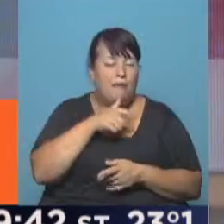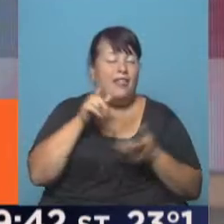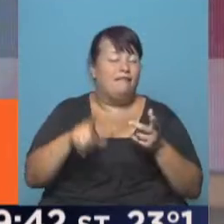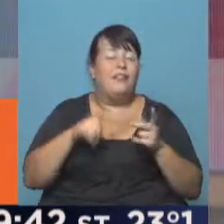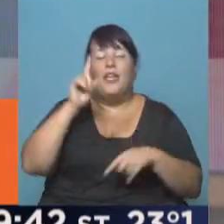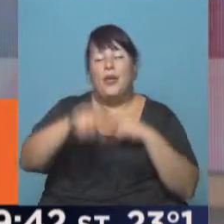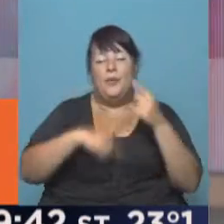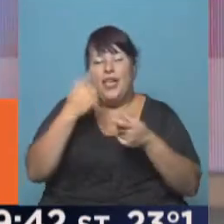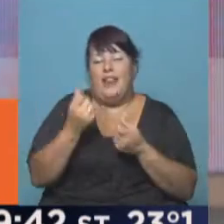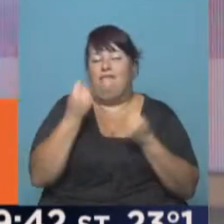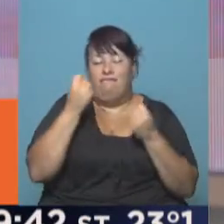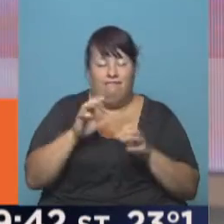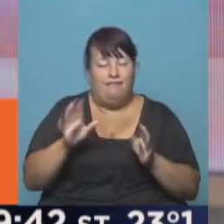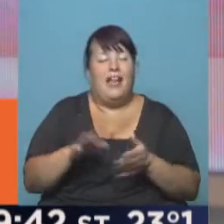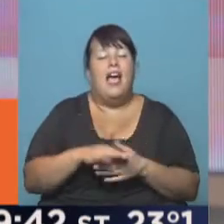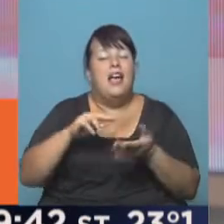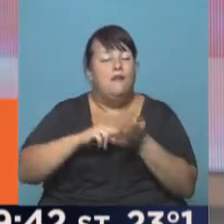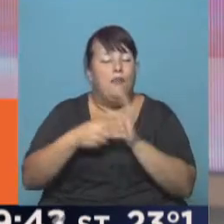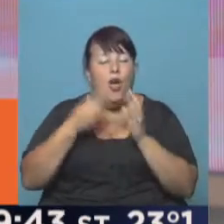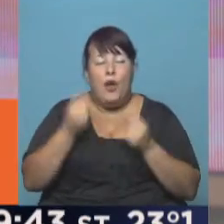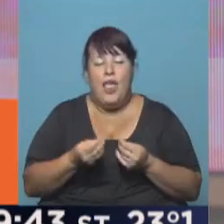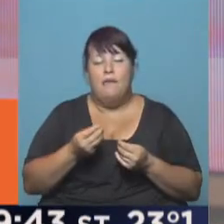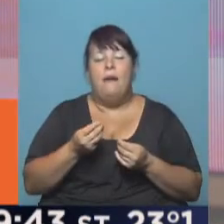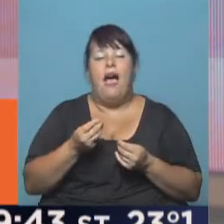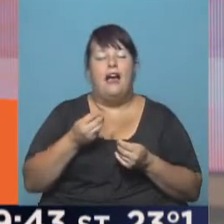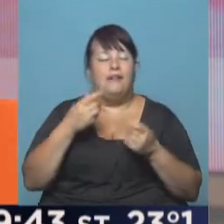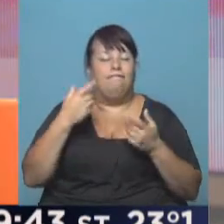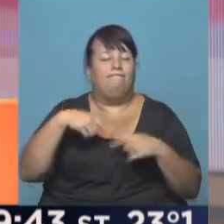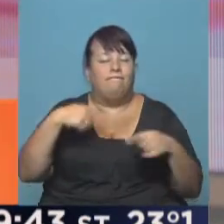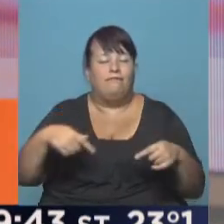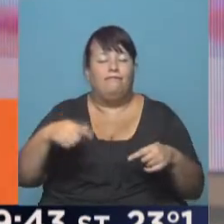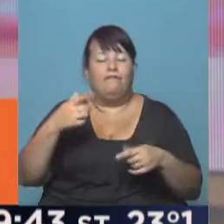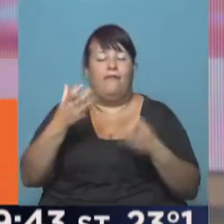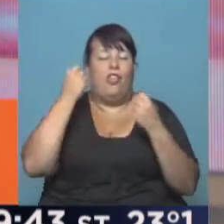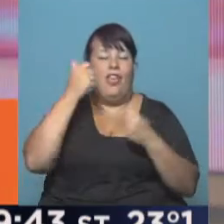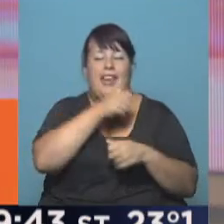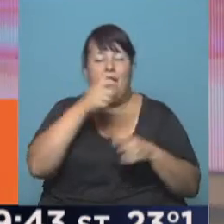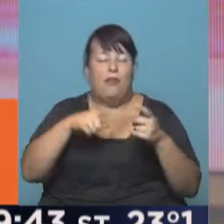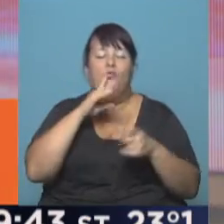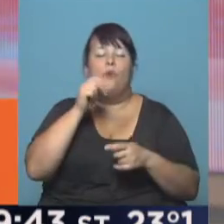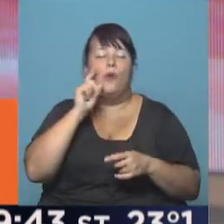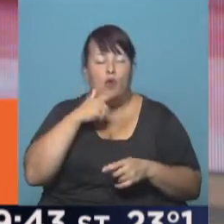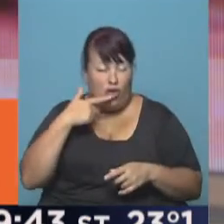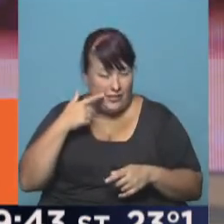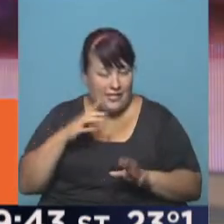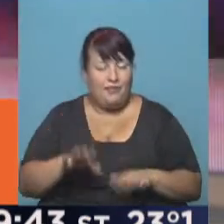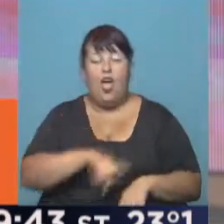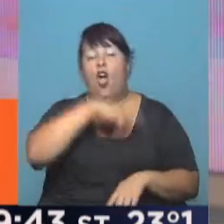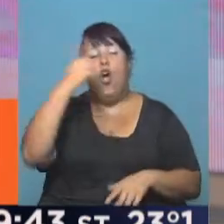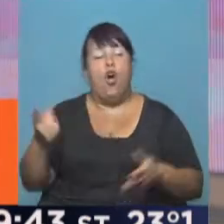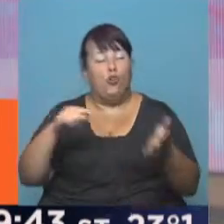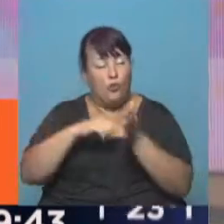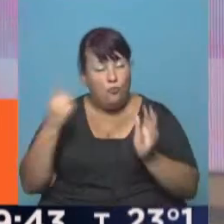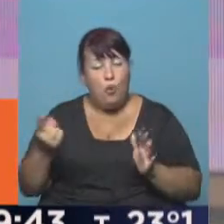va generando resistencias y el gran problema es la multidrogoresistencia en tuberculosis. Y el otro